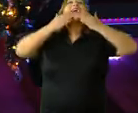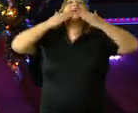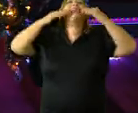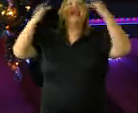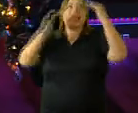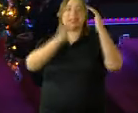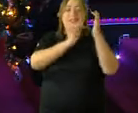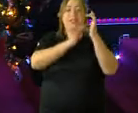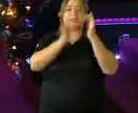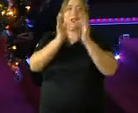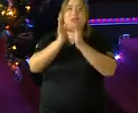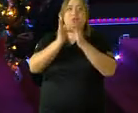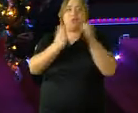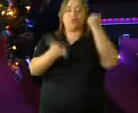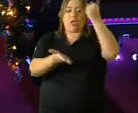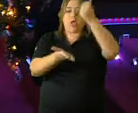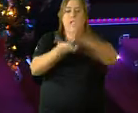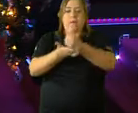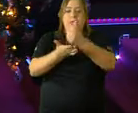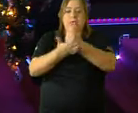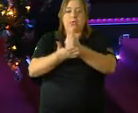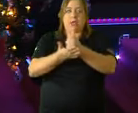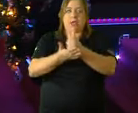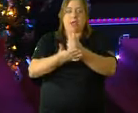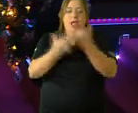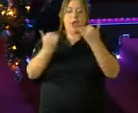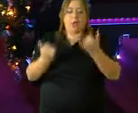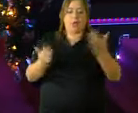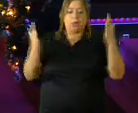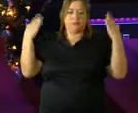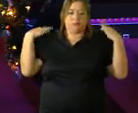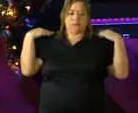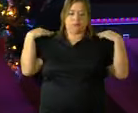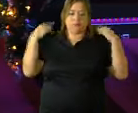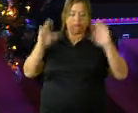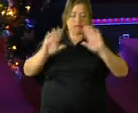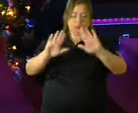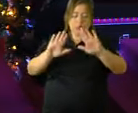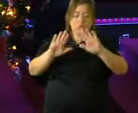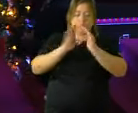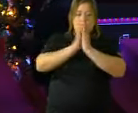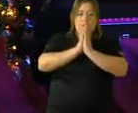Jesús. Amén. Pongan sus manitas ahí, diácono, pongan sus manitas.